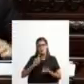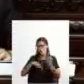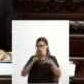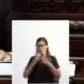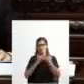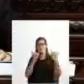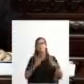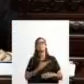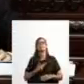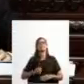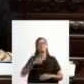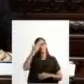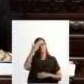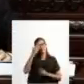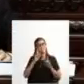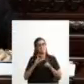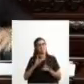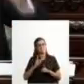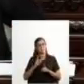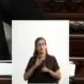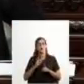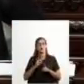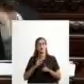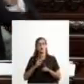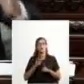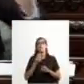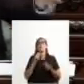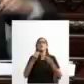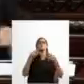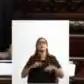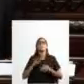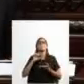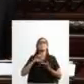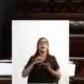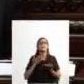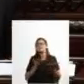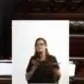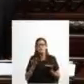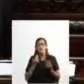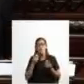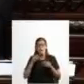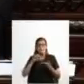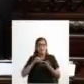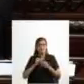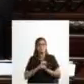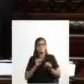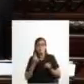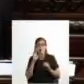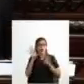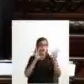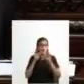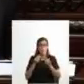otro día el presidente del Frente Amplio, que le dé, digamos, cuál es nuestro país alternativo. Y acá está nuestro país alternativo.